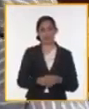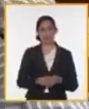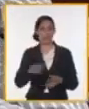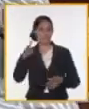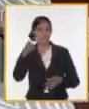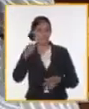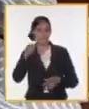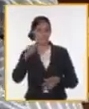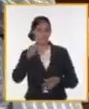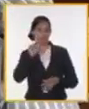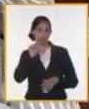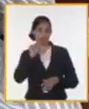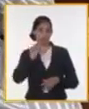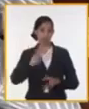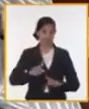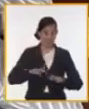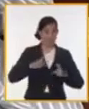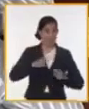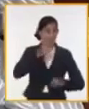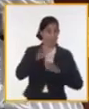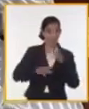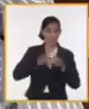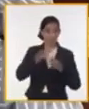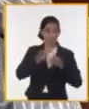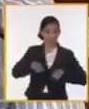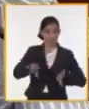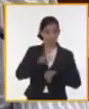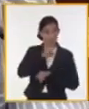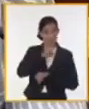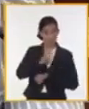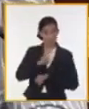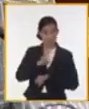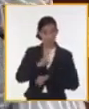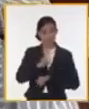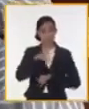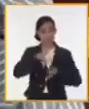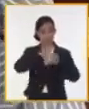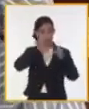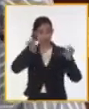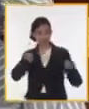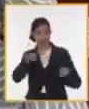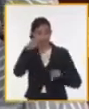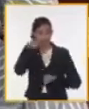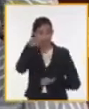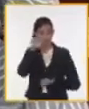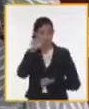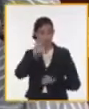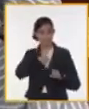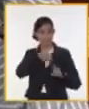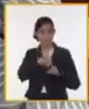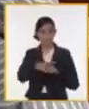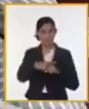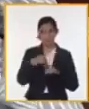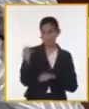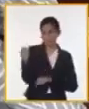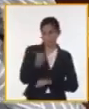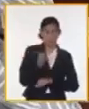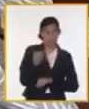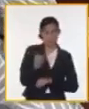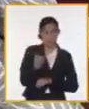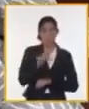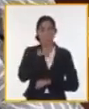ratificar de lo complejo del contexto internacional y nacional en cuanto o en materia de consumo de